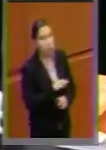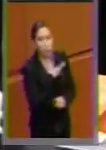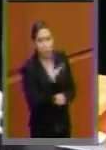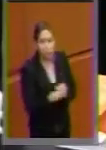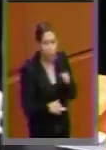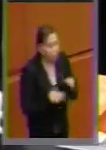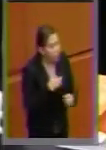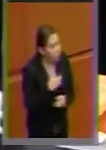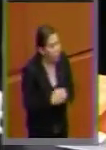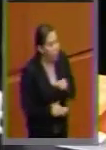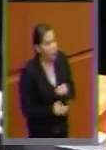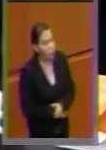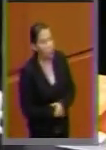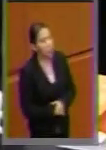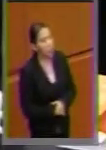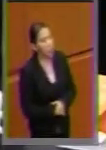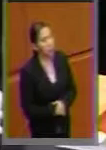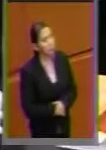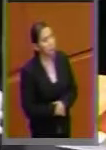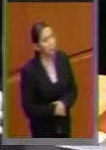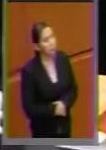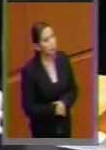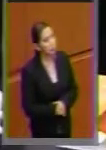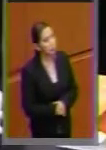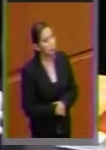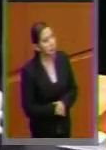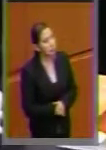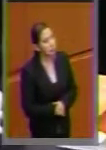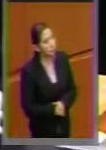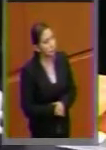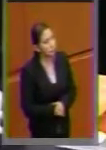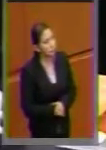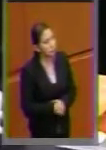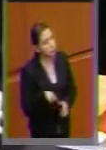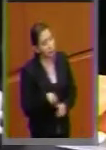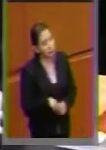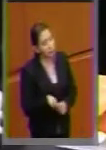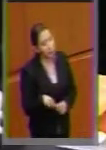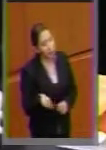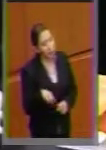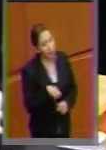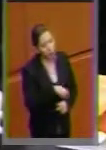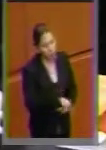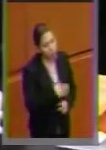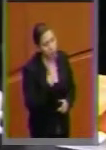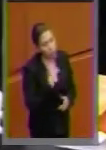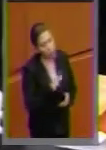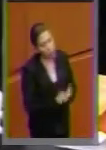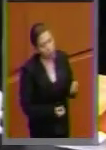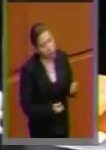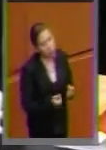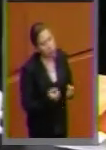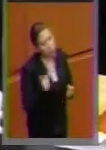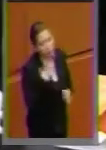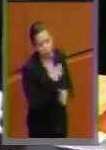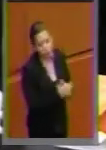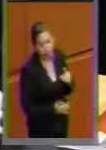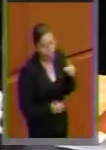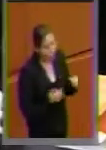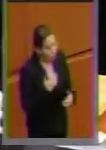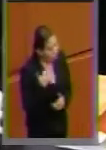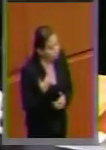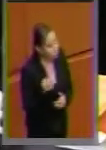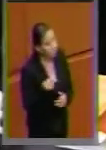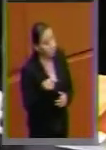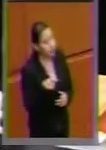era de alto grado uno no baste pero un ganchito siprosa casa es un arma delito no todo era el dorado